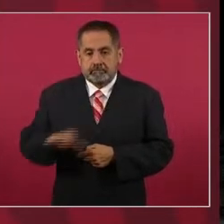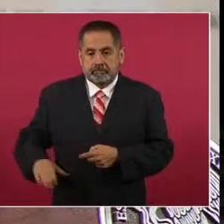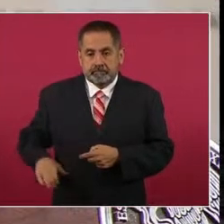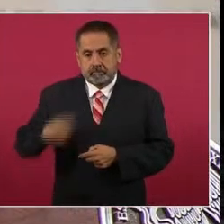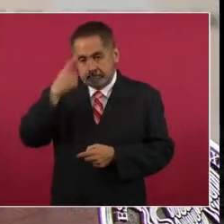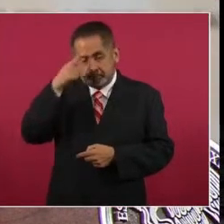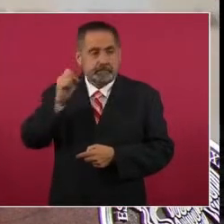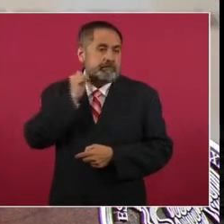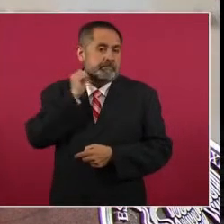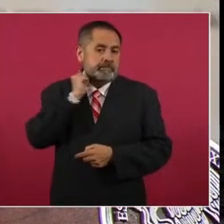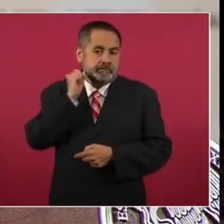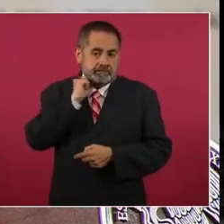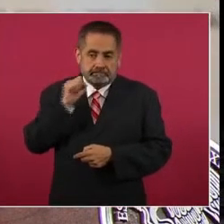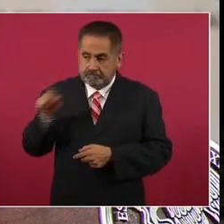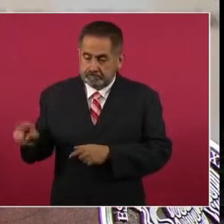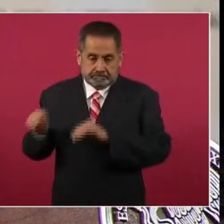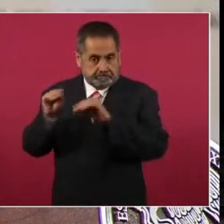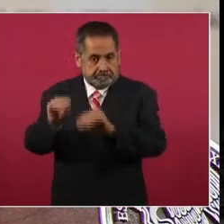senado